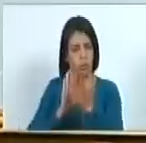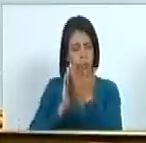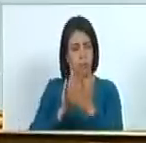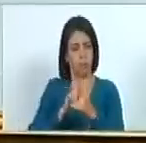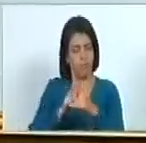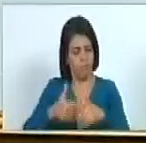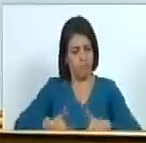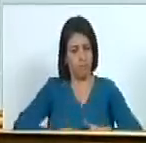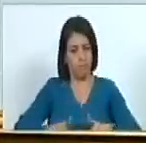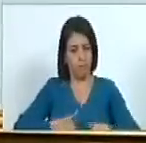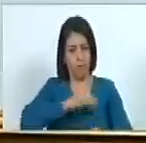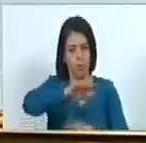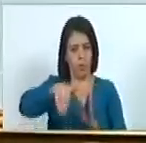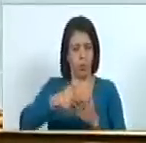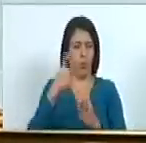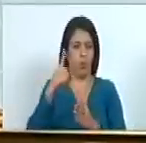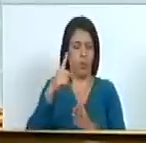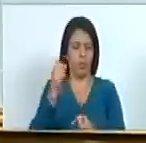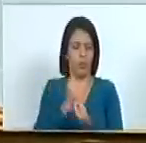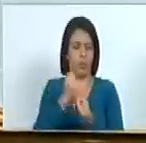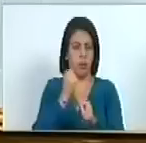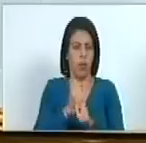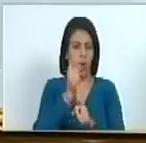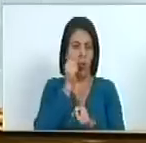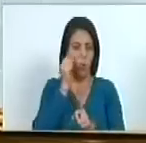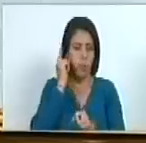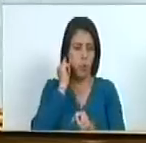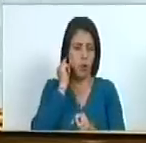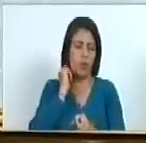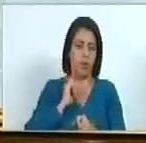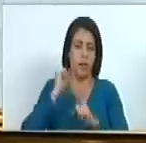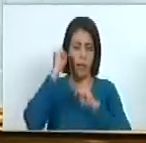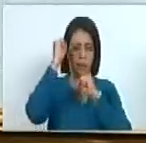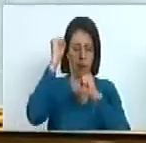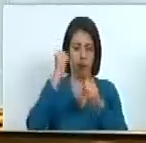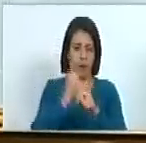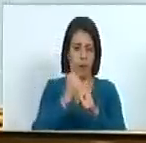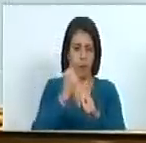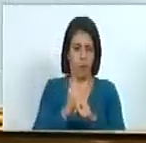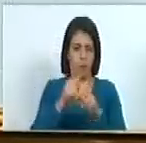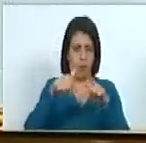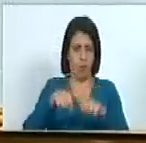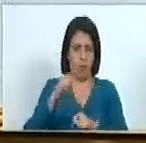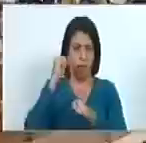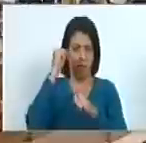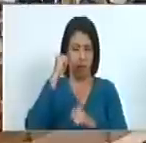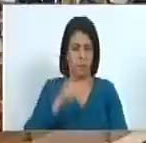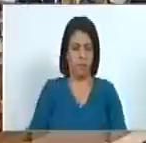el pecho por los derechos de los trabajadores y las trabajadoras. ¡Que viva la clase obrera!